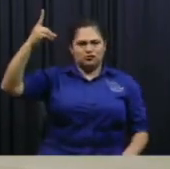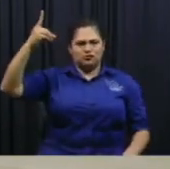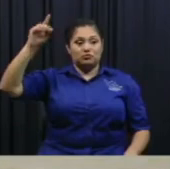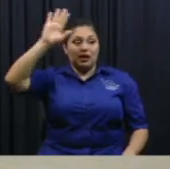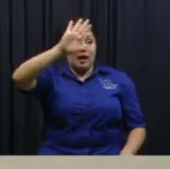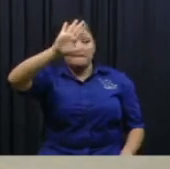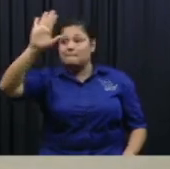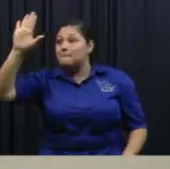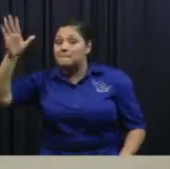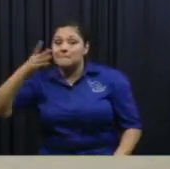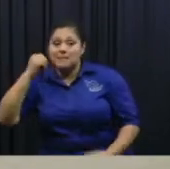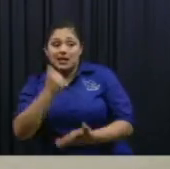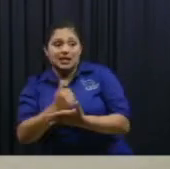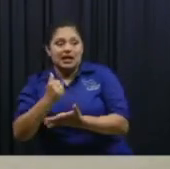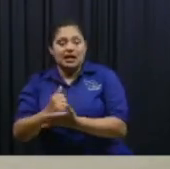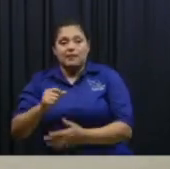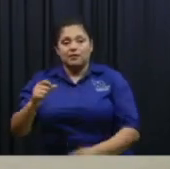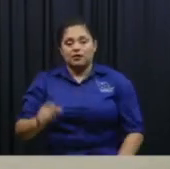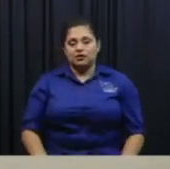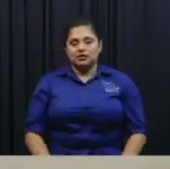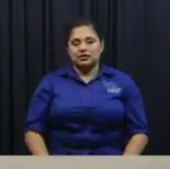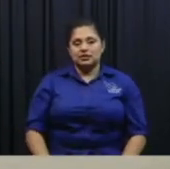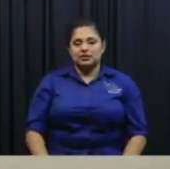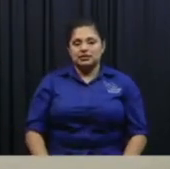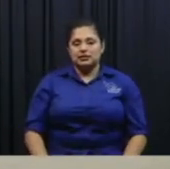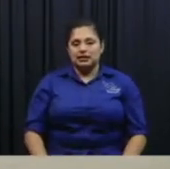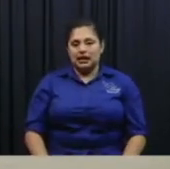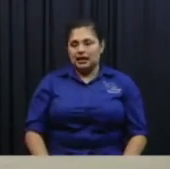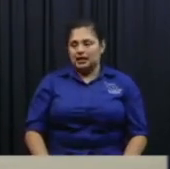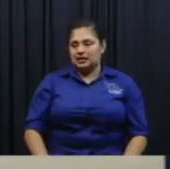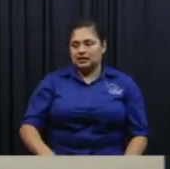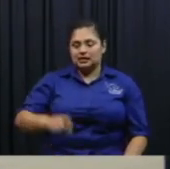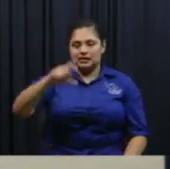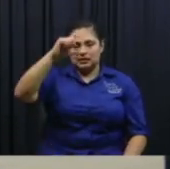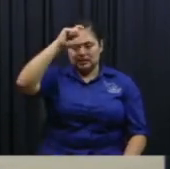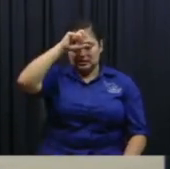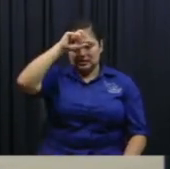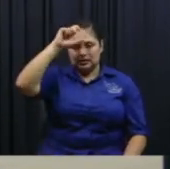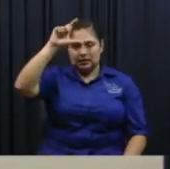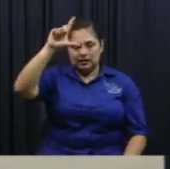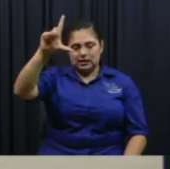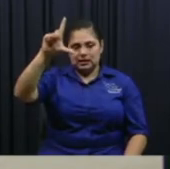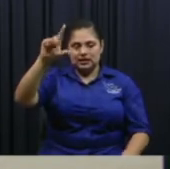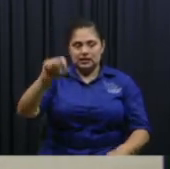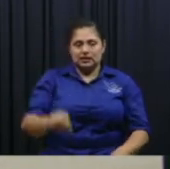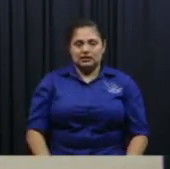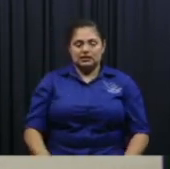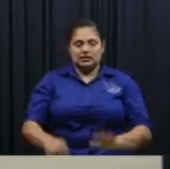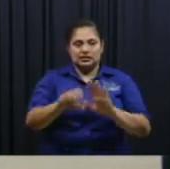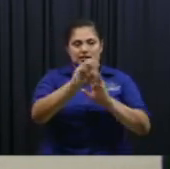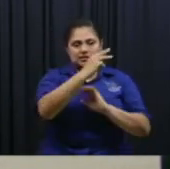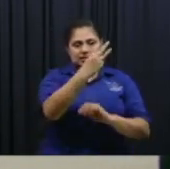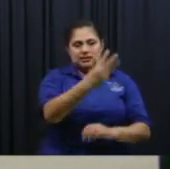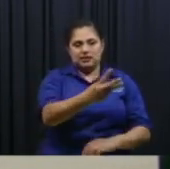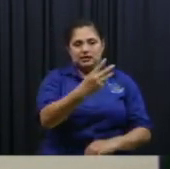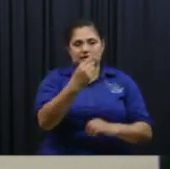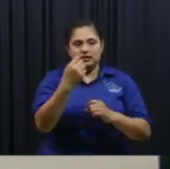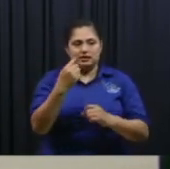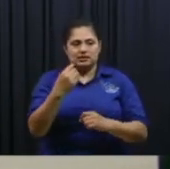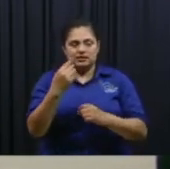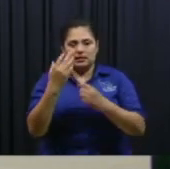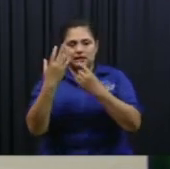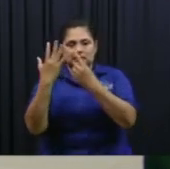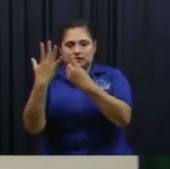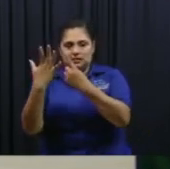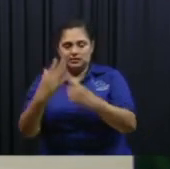se te olvide Cuál es el pasaje más famoso de la Biblia San Juan tres dieciséis Bueno pues este también es tres dieciséis o lo